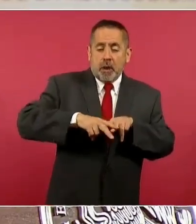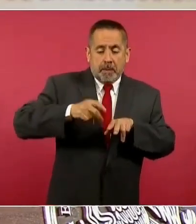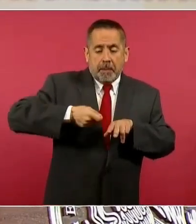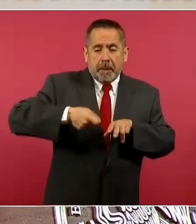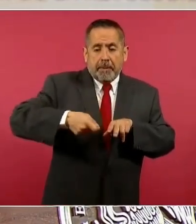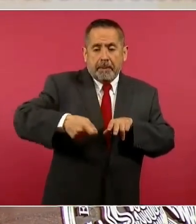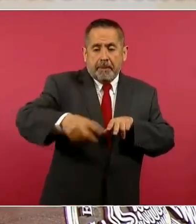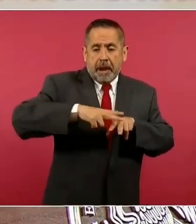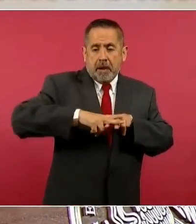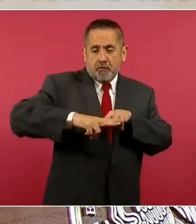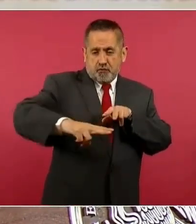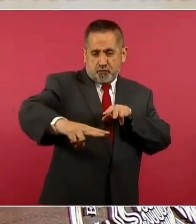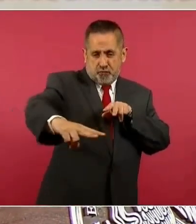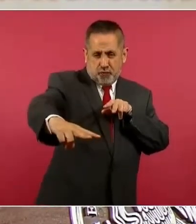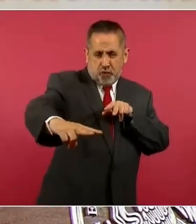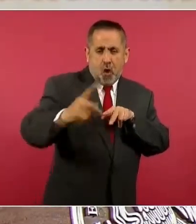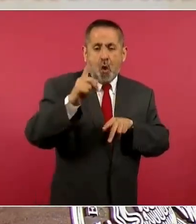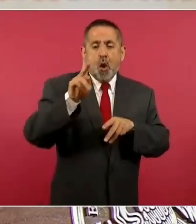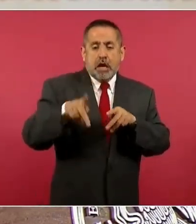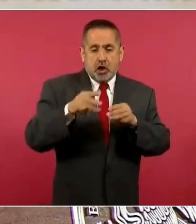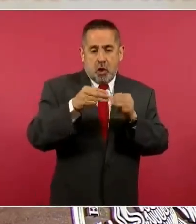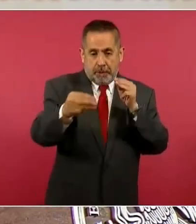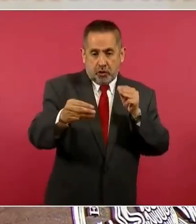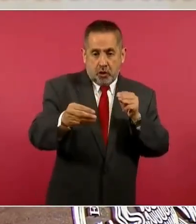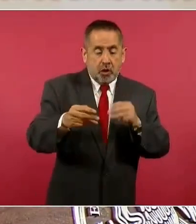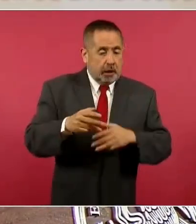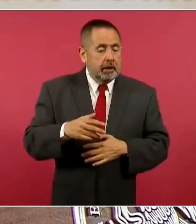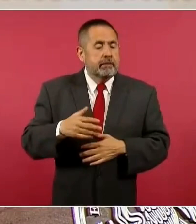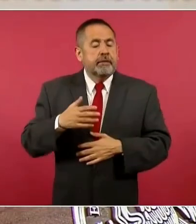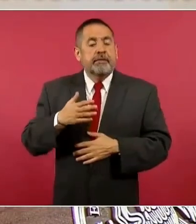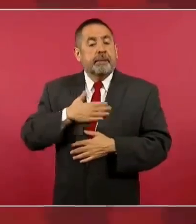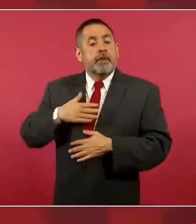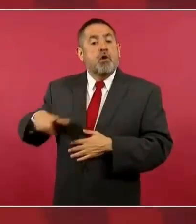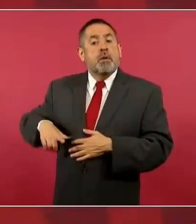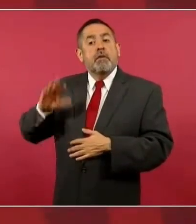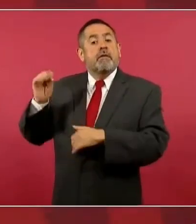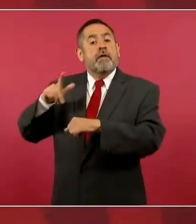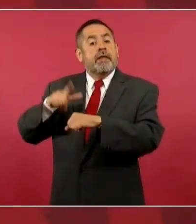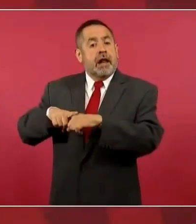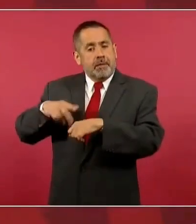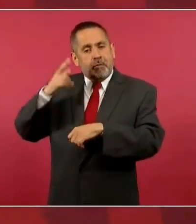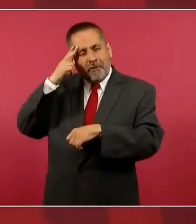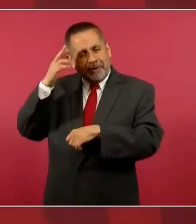ferrocarril, el gobierno federal les entregaba